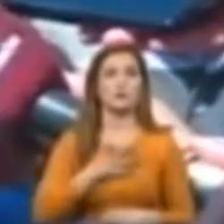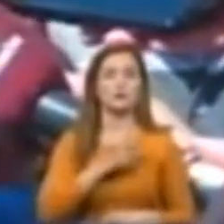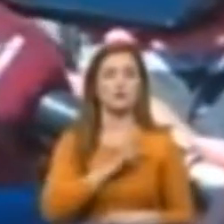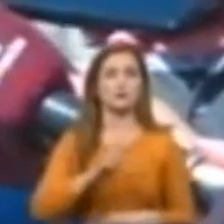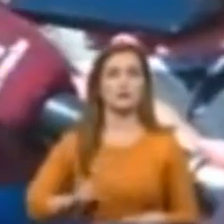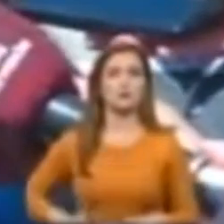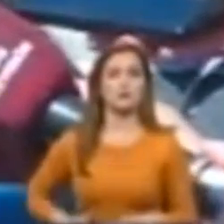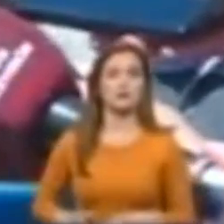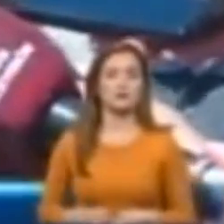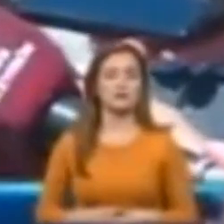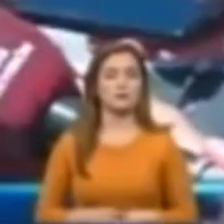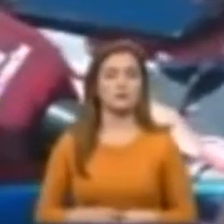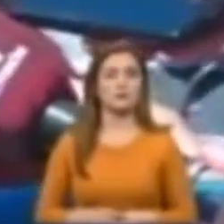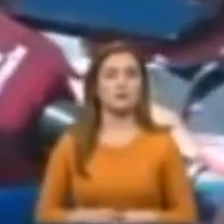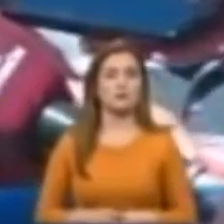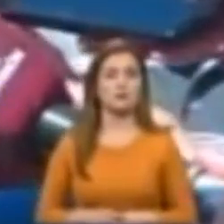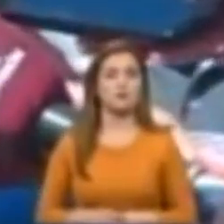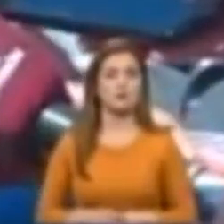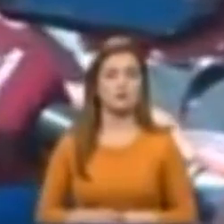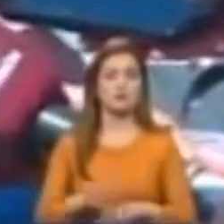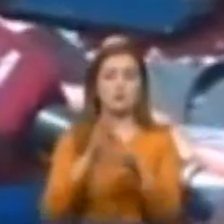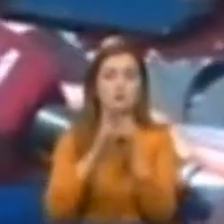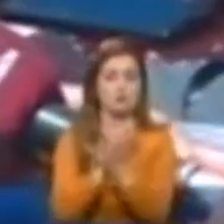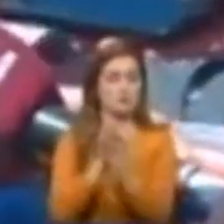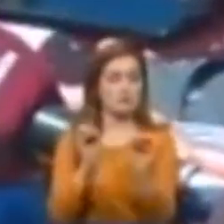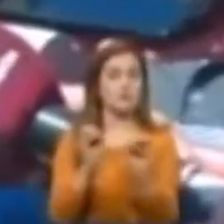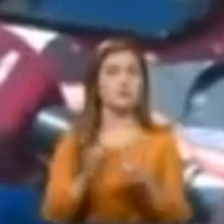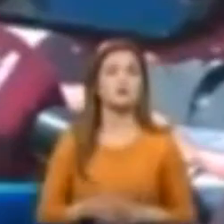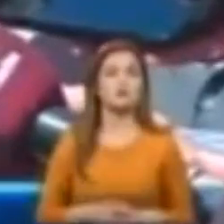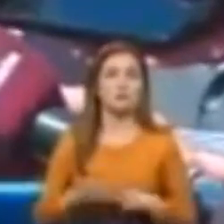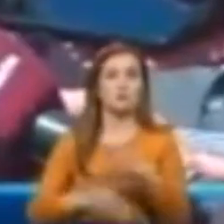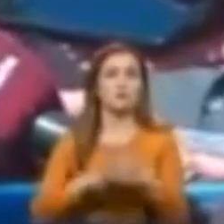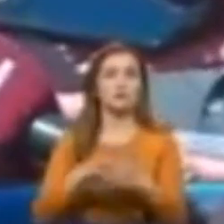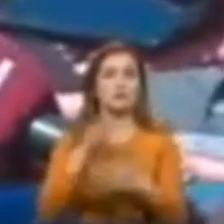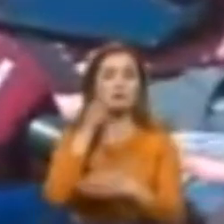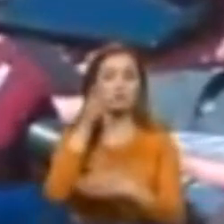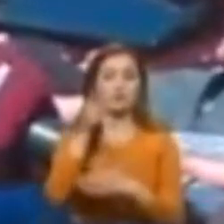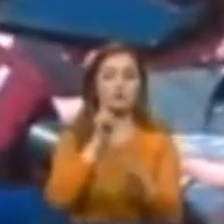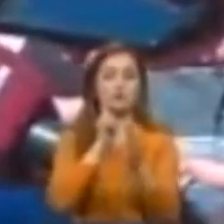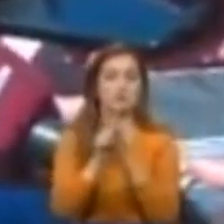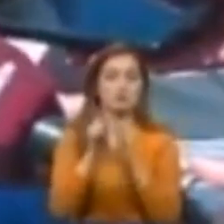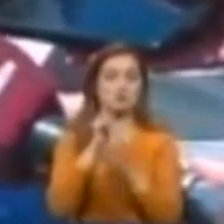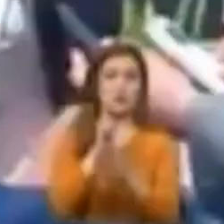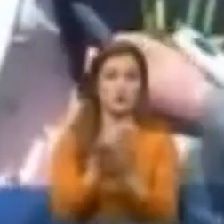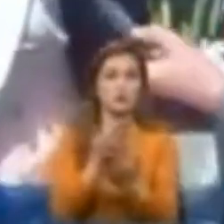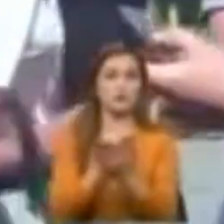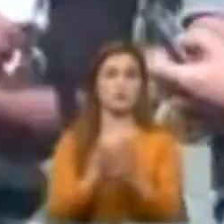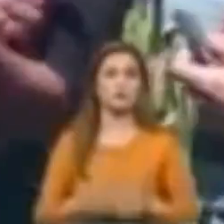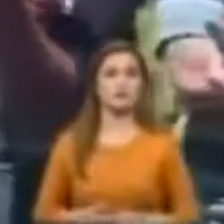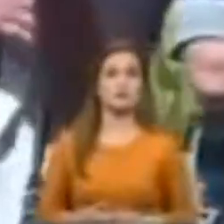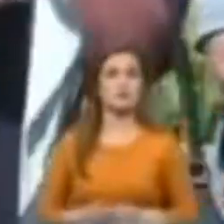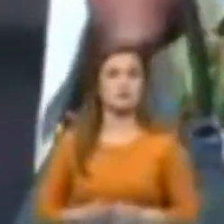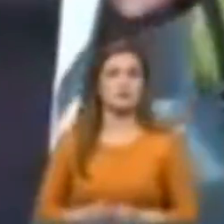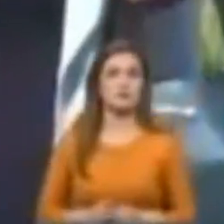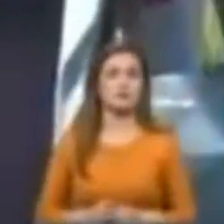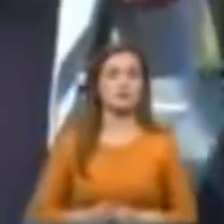mí. Y si es que no tenemos una respuesta inmediata, procederemos a hacer pública las pruebas que tenemos. Utreras dice